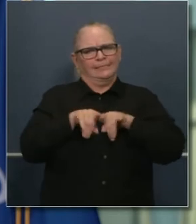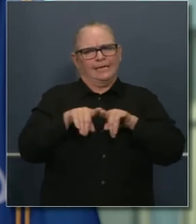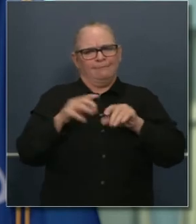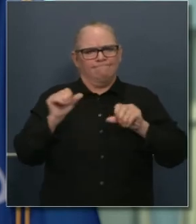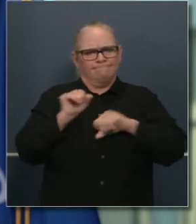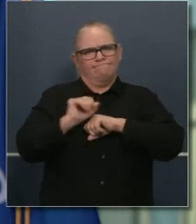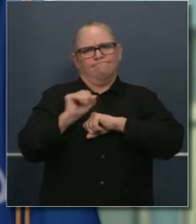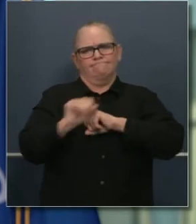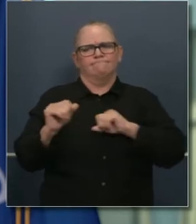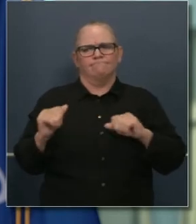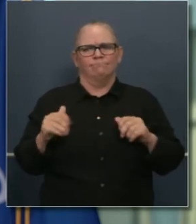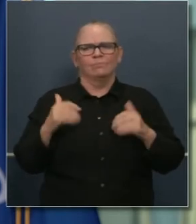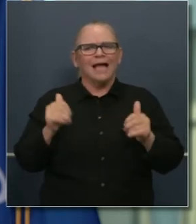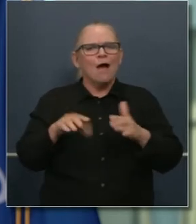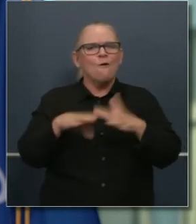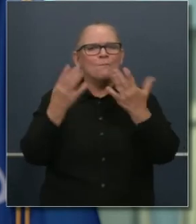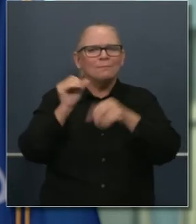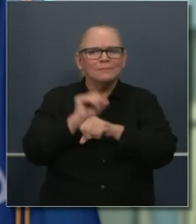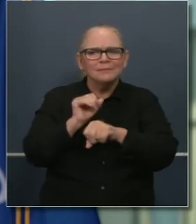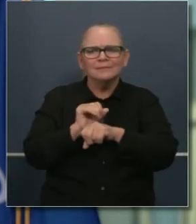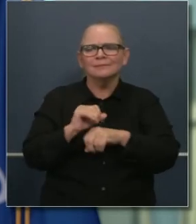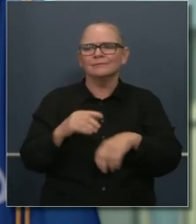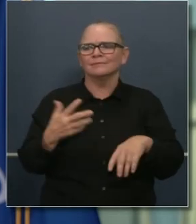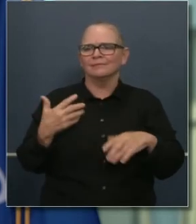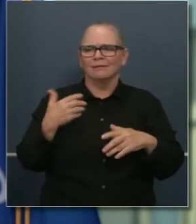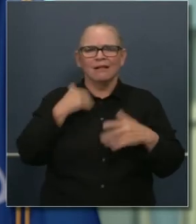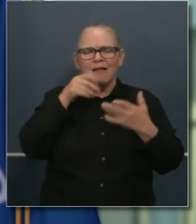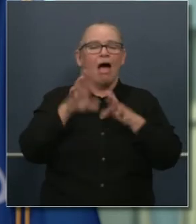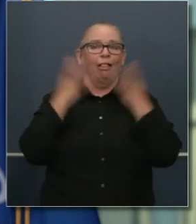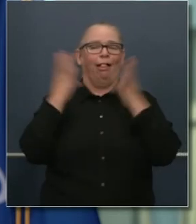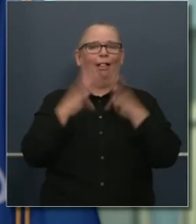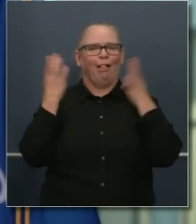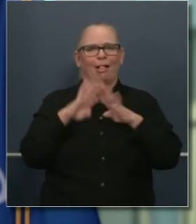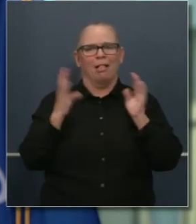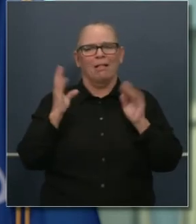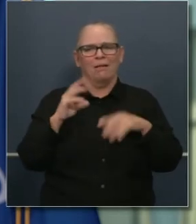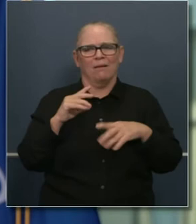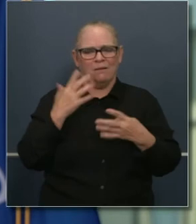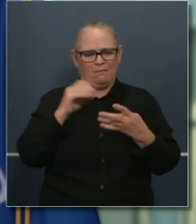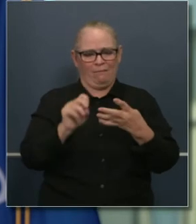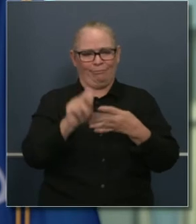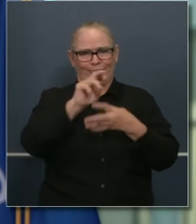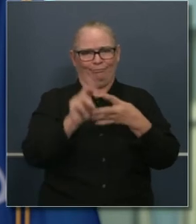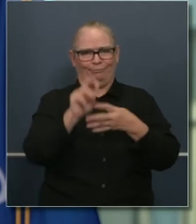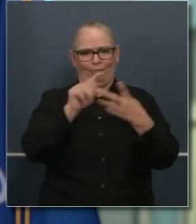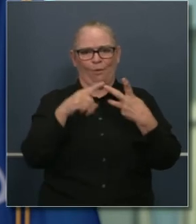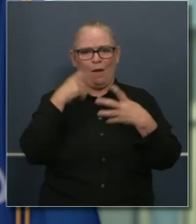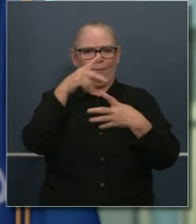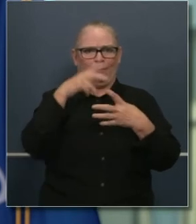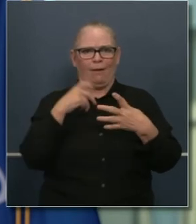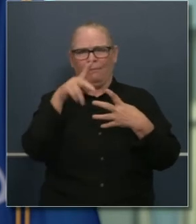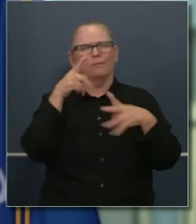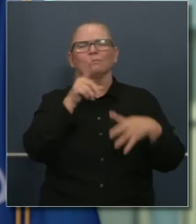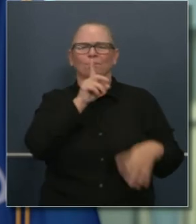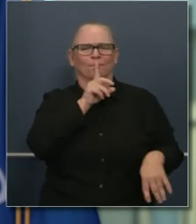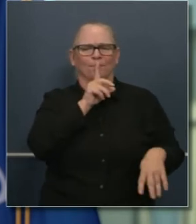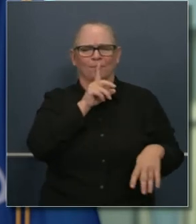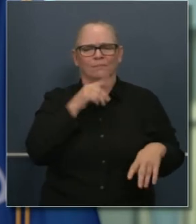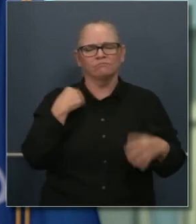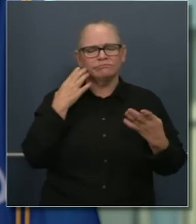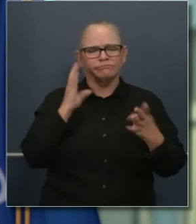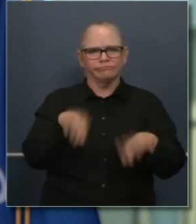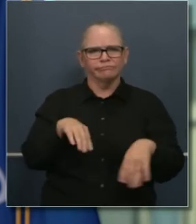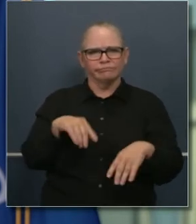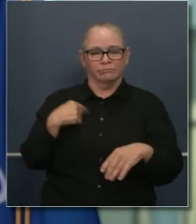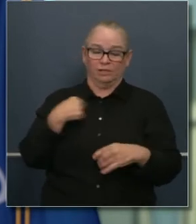logramos cumplir con todo eso y no habrá tanto cambio y tanto salto de un color otro eso es fundamental pero claro que eso